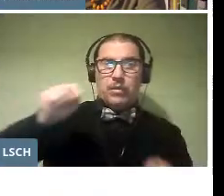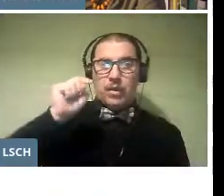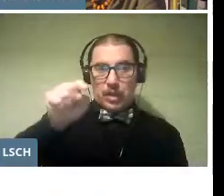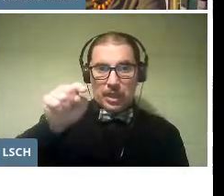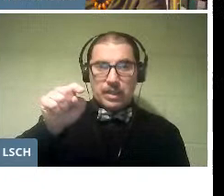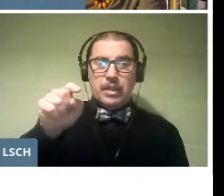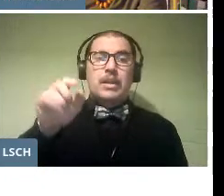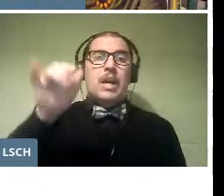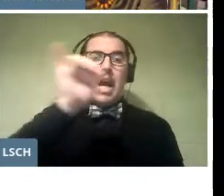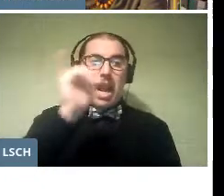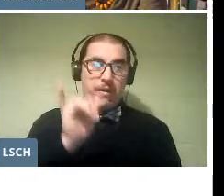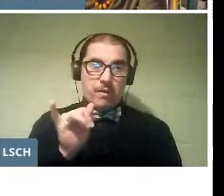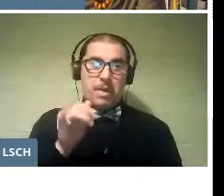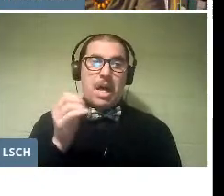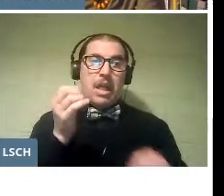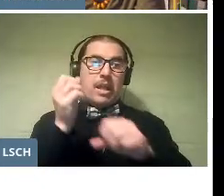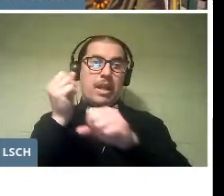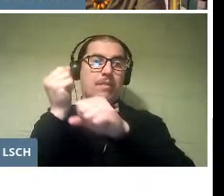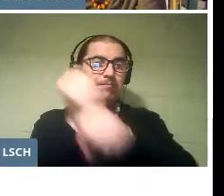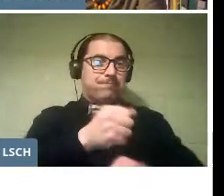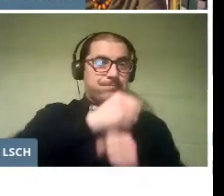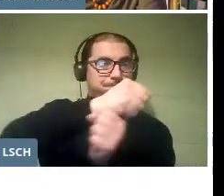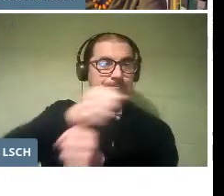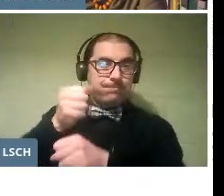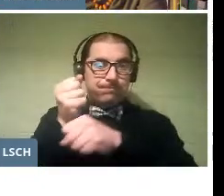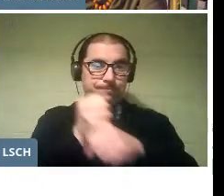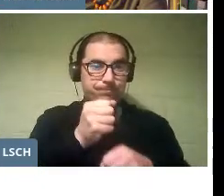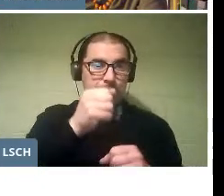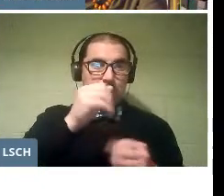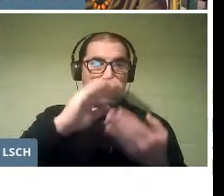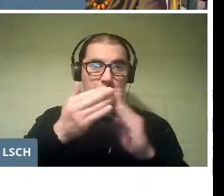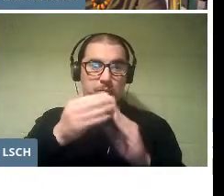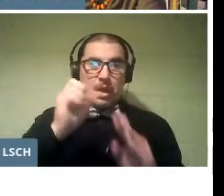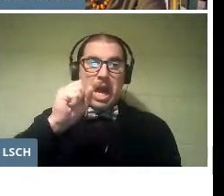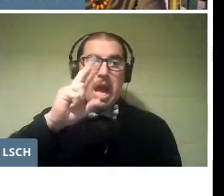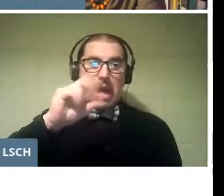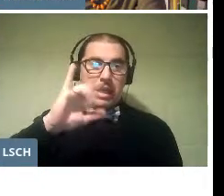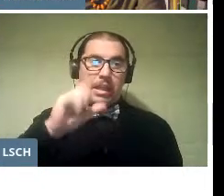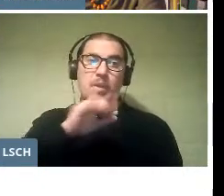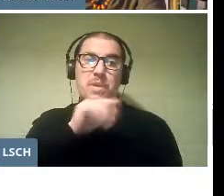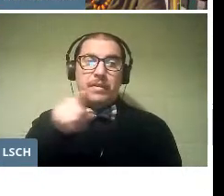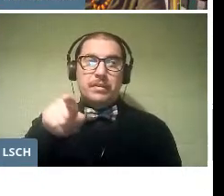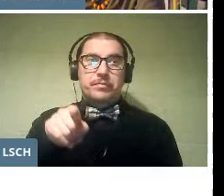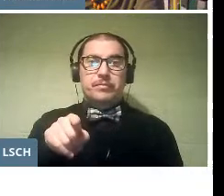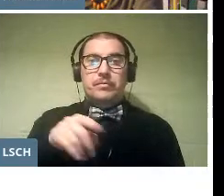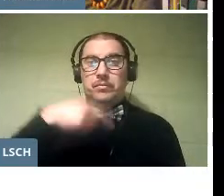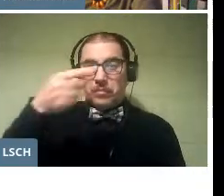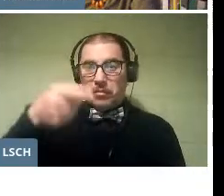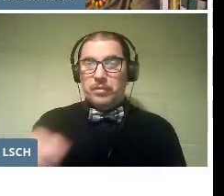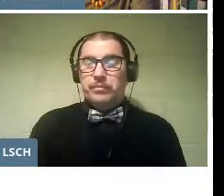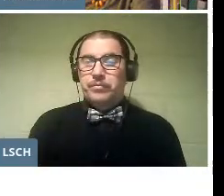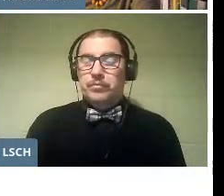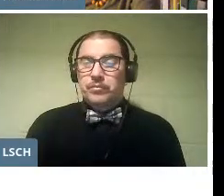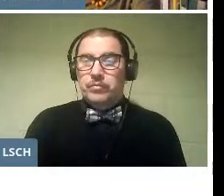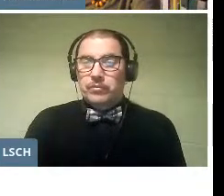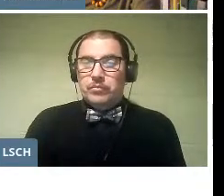caracterizó tanto a la población de Chiribaya como Arica. Pasemos a la próxima, por